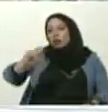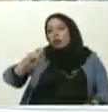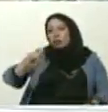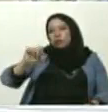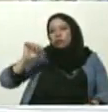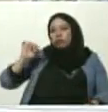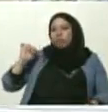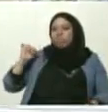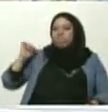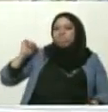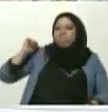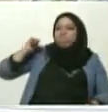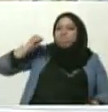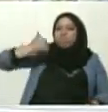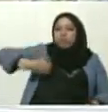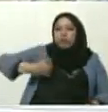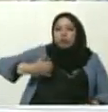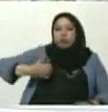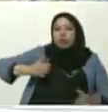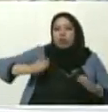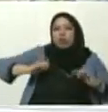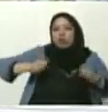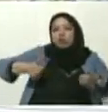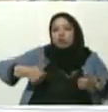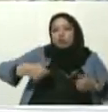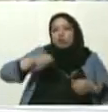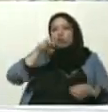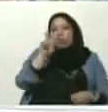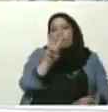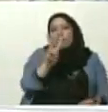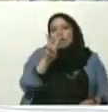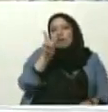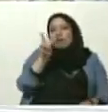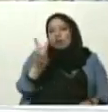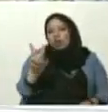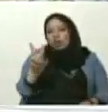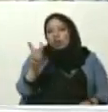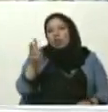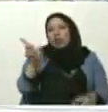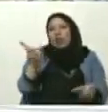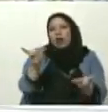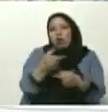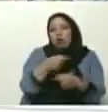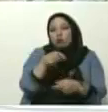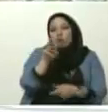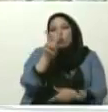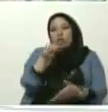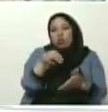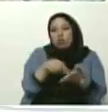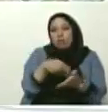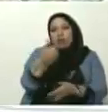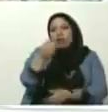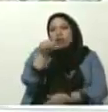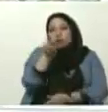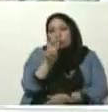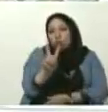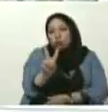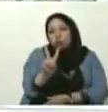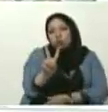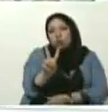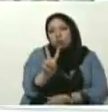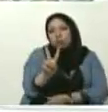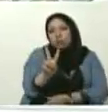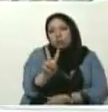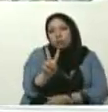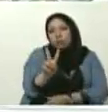de haber iniciado el proceso. Se inició el 22 de agosto de 2012. Llevamos prácticamente